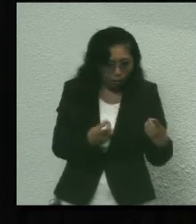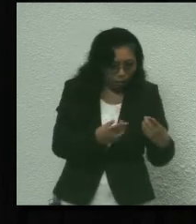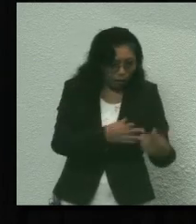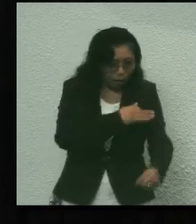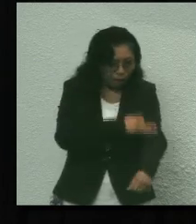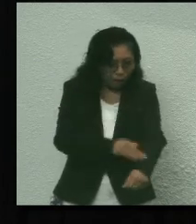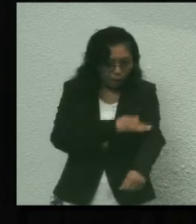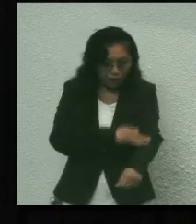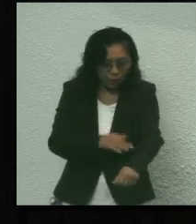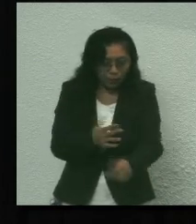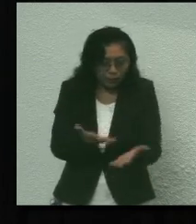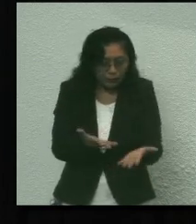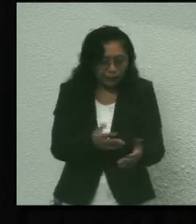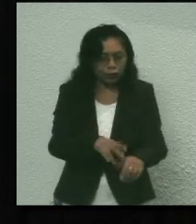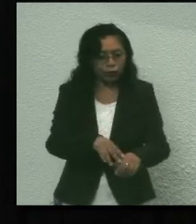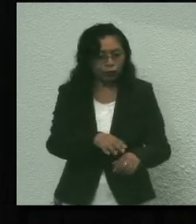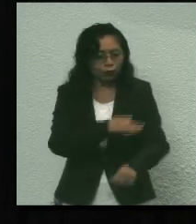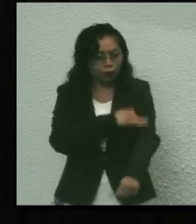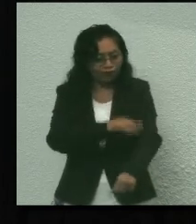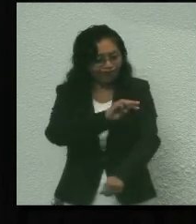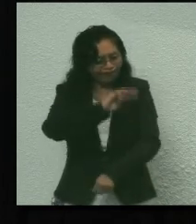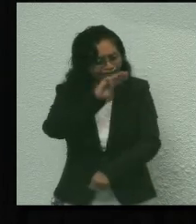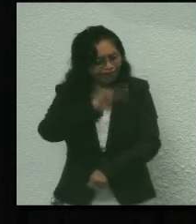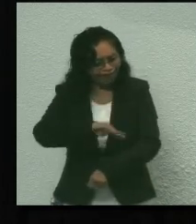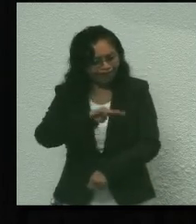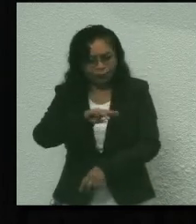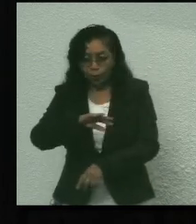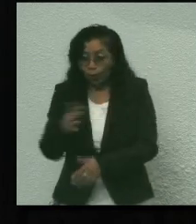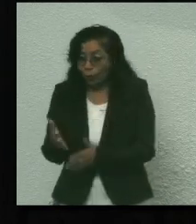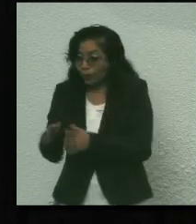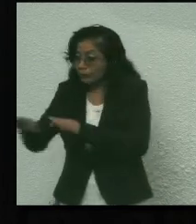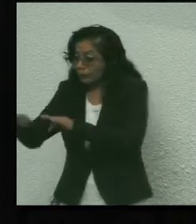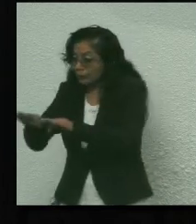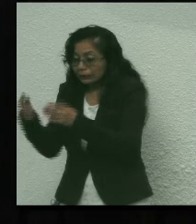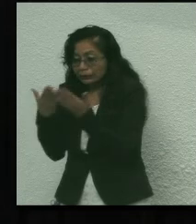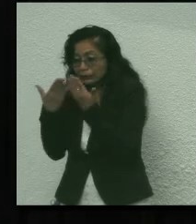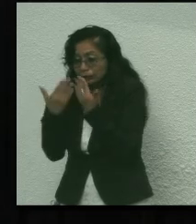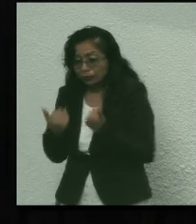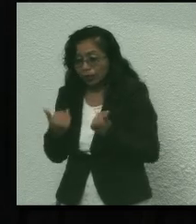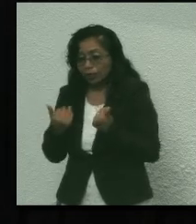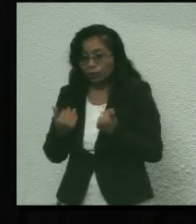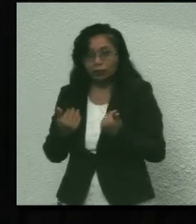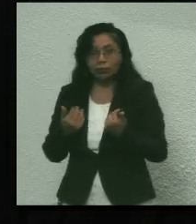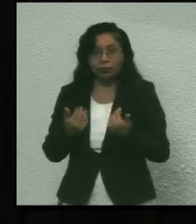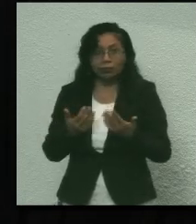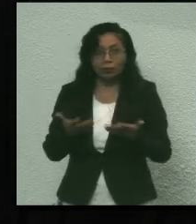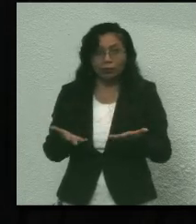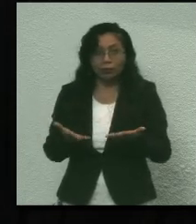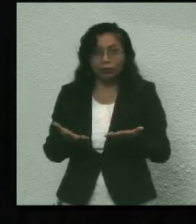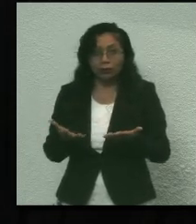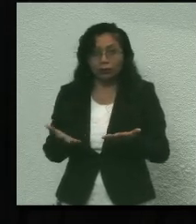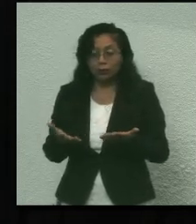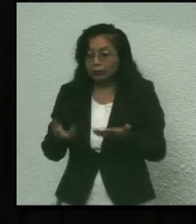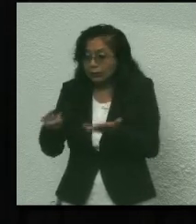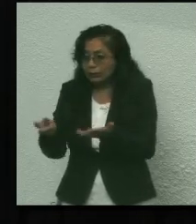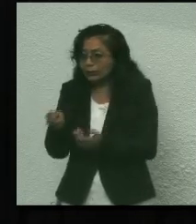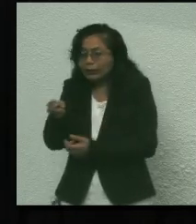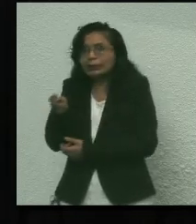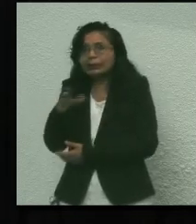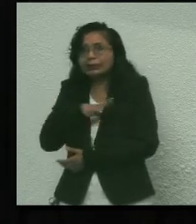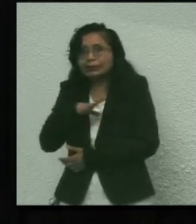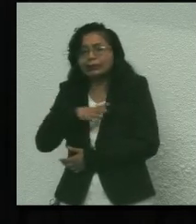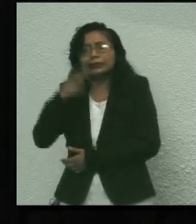perdieron sus seres queridos, a quienes perdieron su trabajo y a quienes no podemos hacer perder su esperanza.